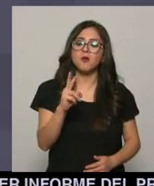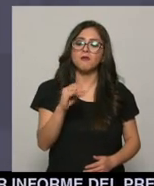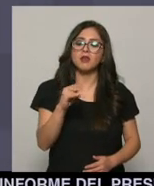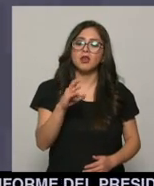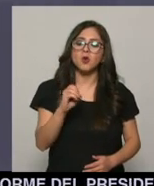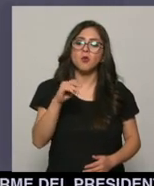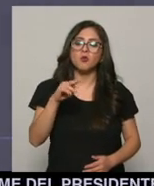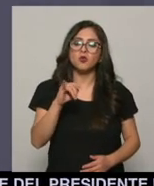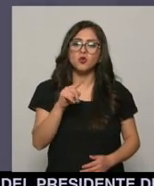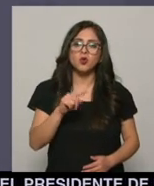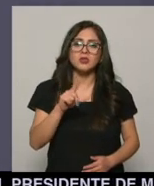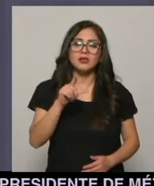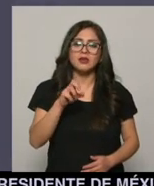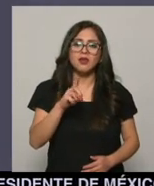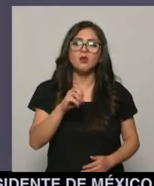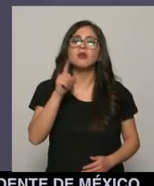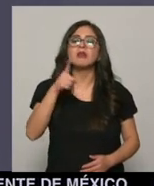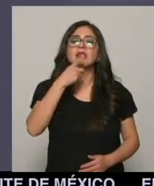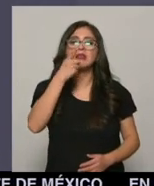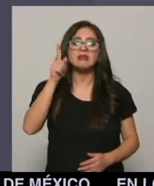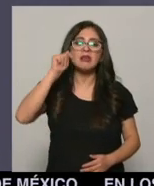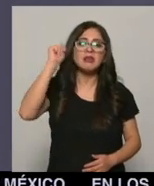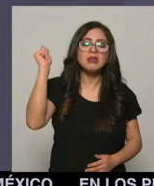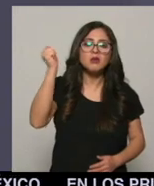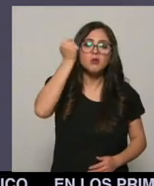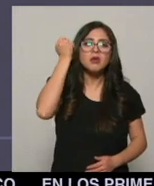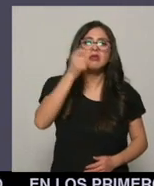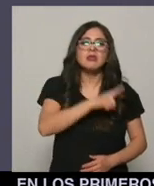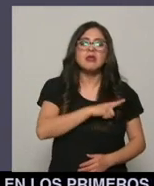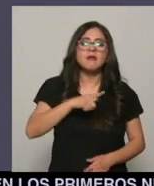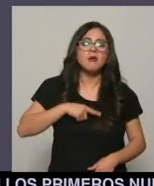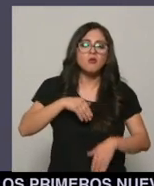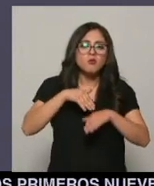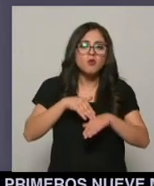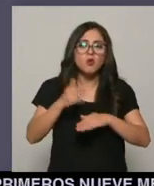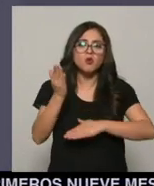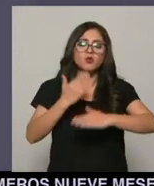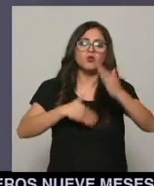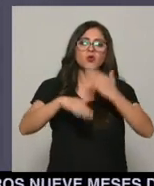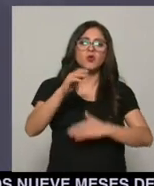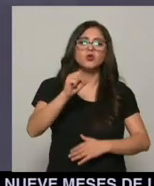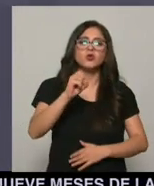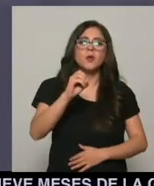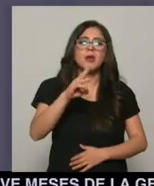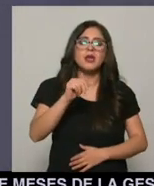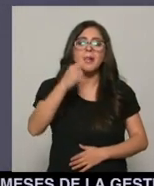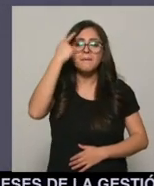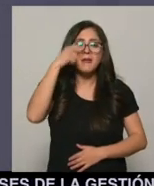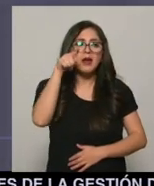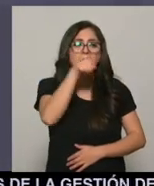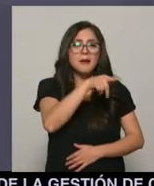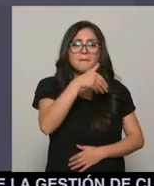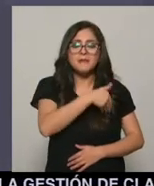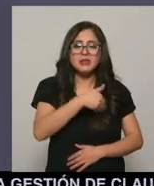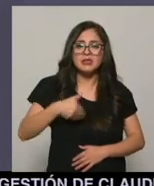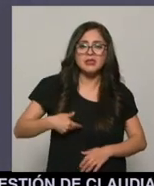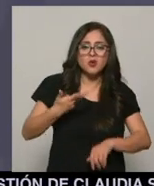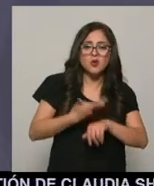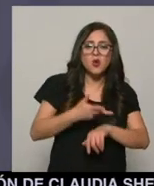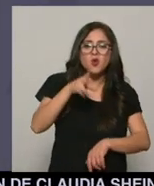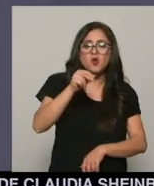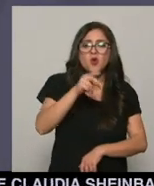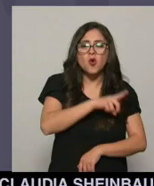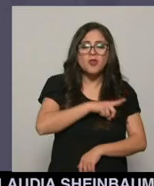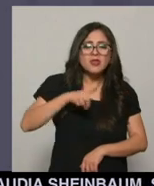Tijuana dice: es evidente la sumisión, la cesión de soberanía, porque Donald Trump, para no ponernos aranceles, estamos